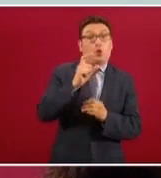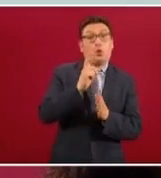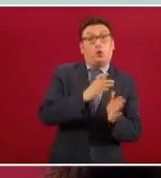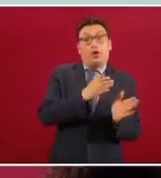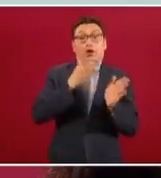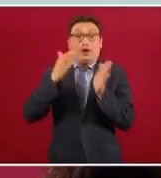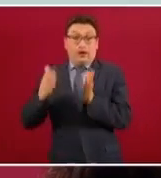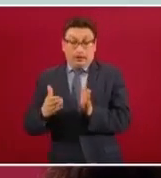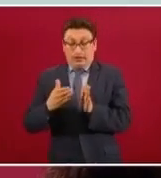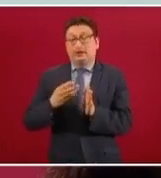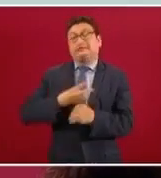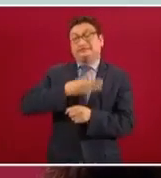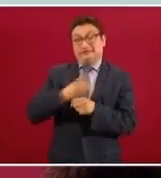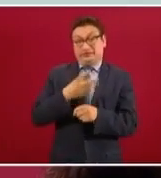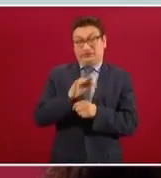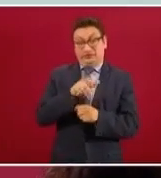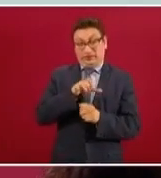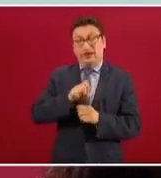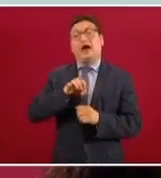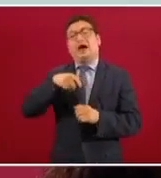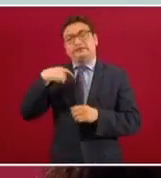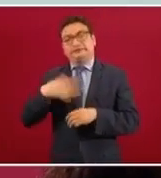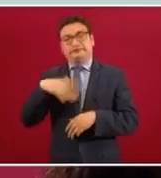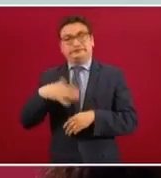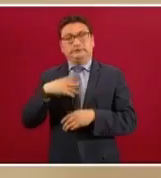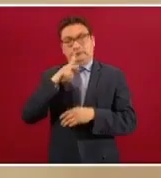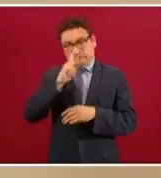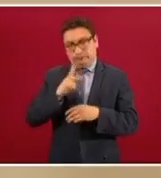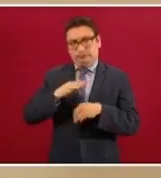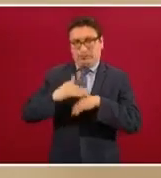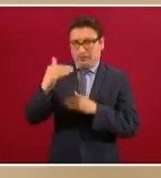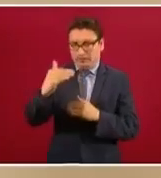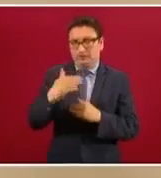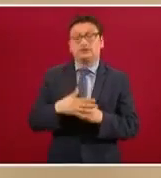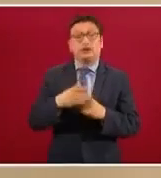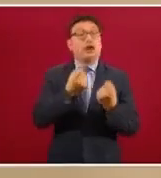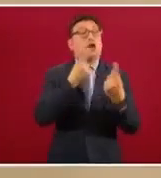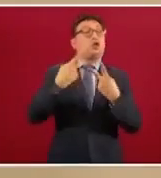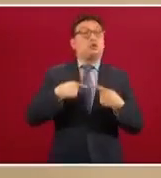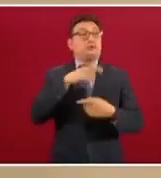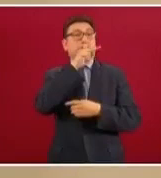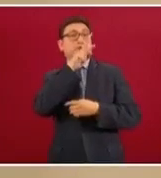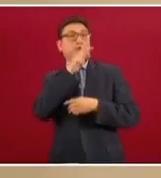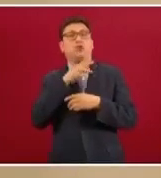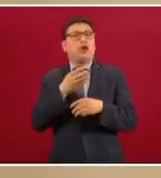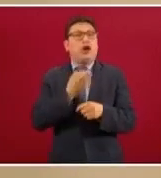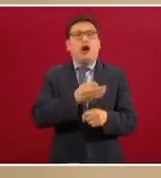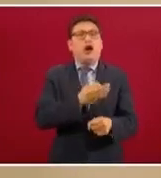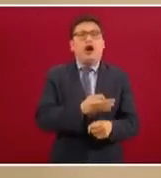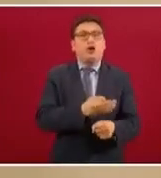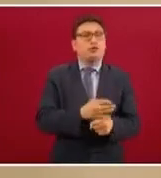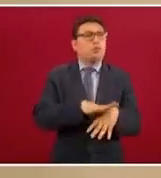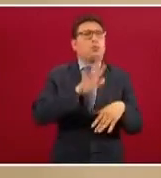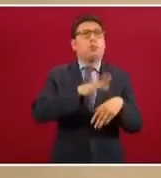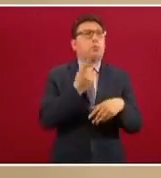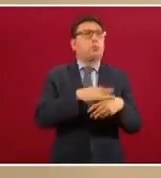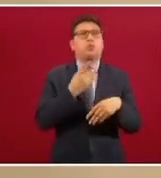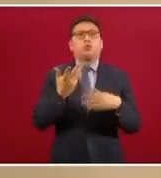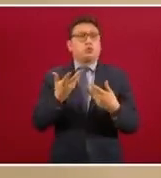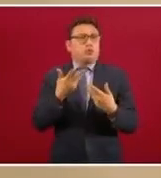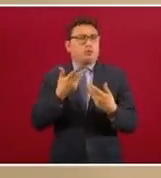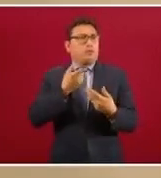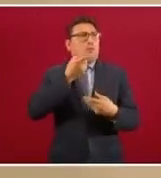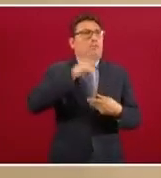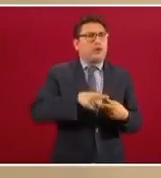3. Y una inquietud que algunas personas nos han expresado es, entonces, ¿por qué en este momento tomamos estas